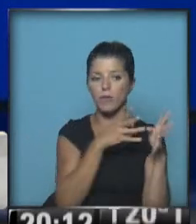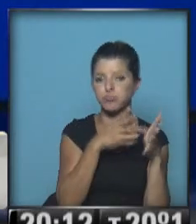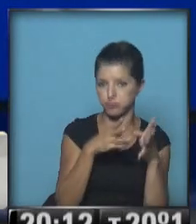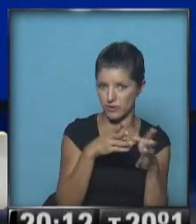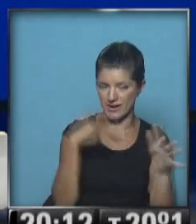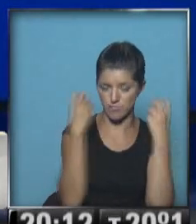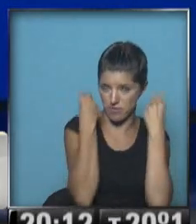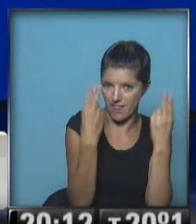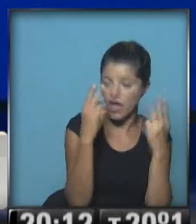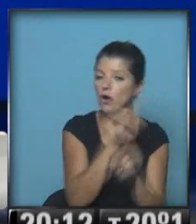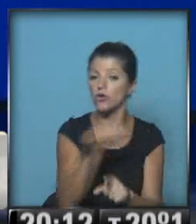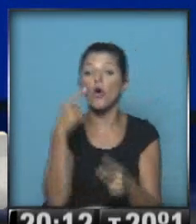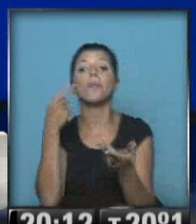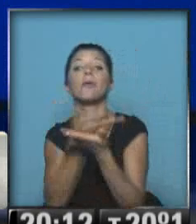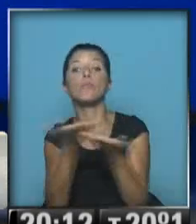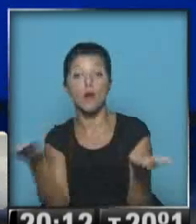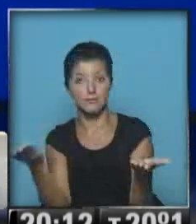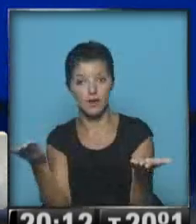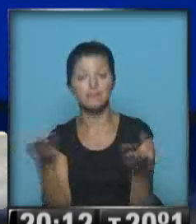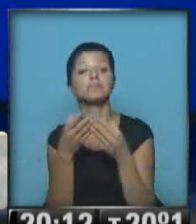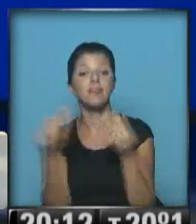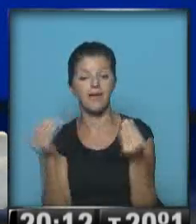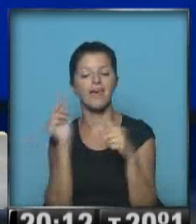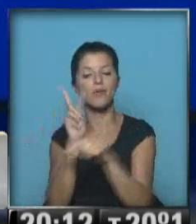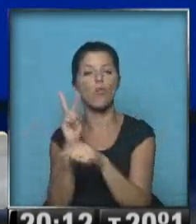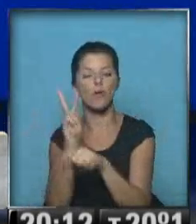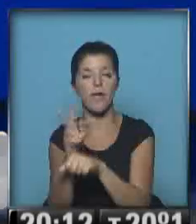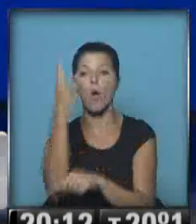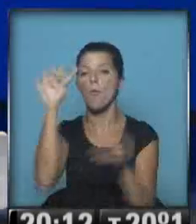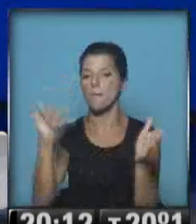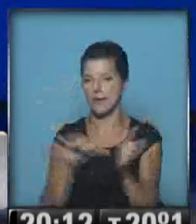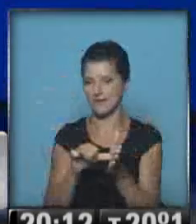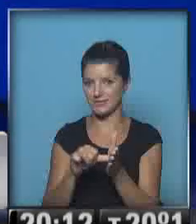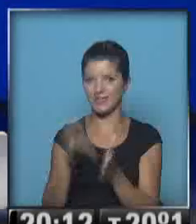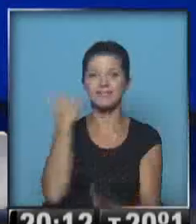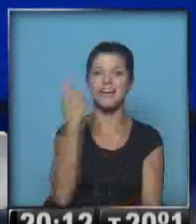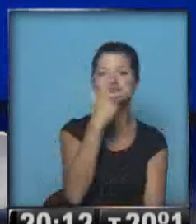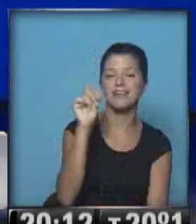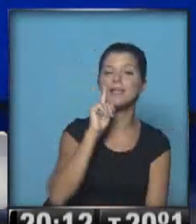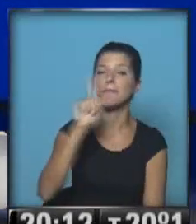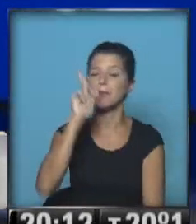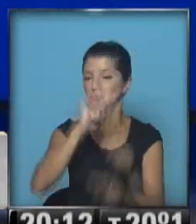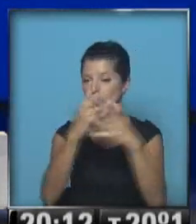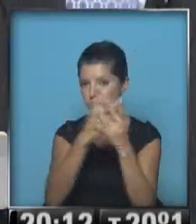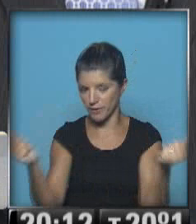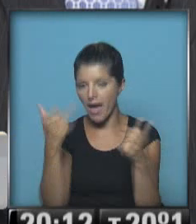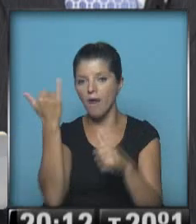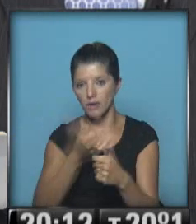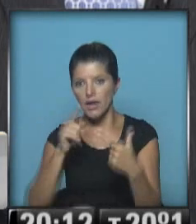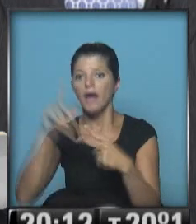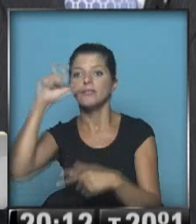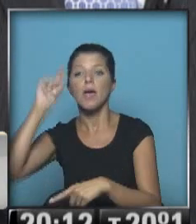que está tratando de demostrar y defender un país en el que había 30.000 desaparecidos 10.000 presos